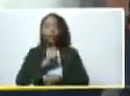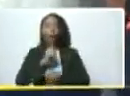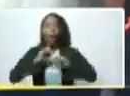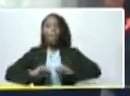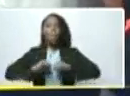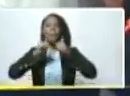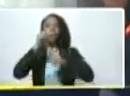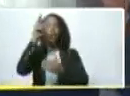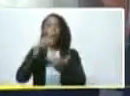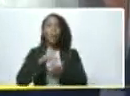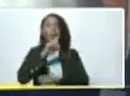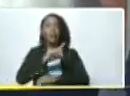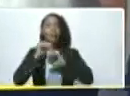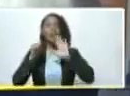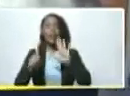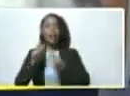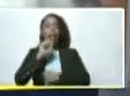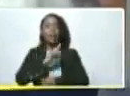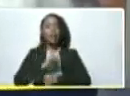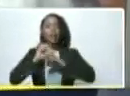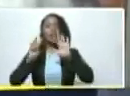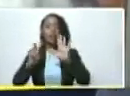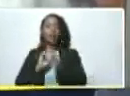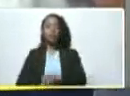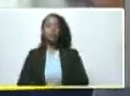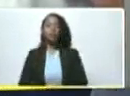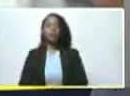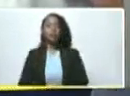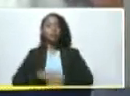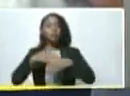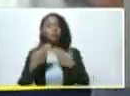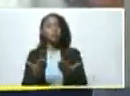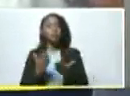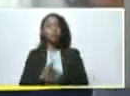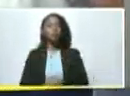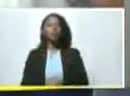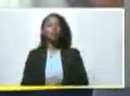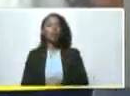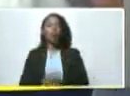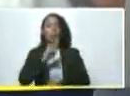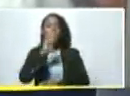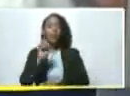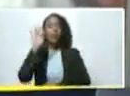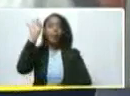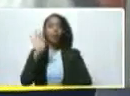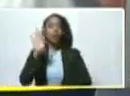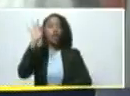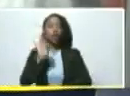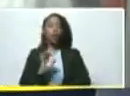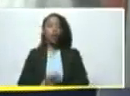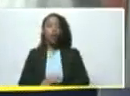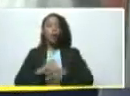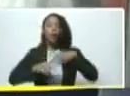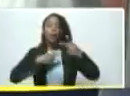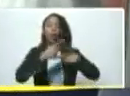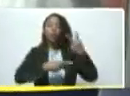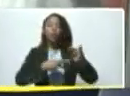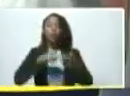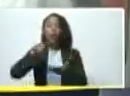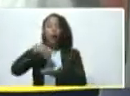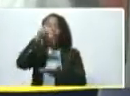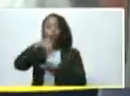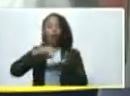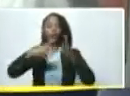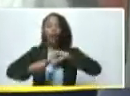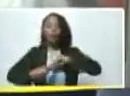arranque 2016-17 de un 20% de producción nacional. Los